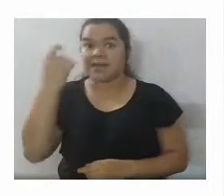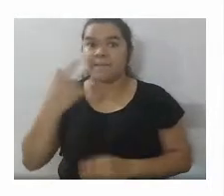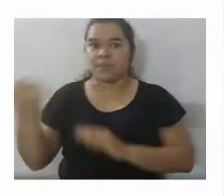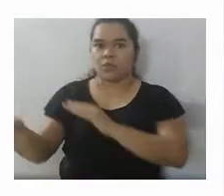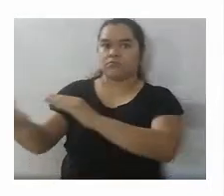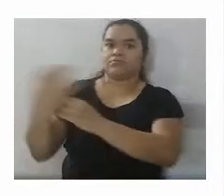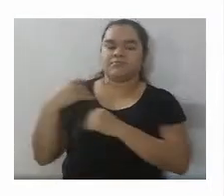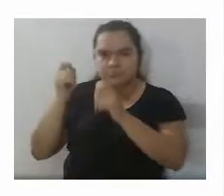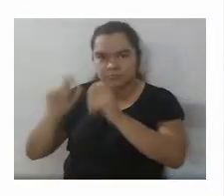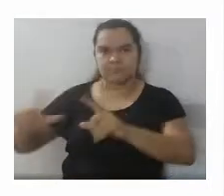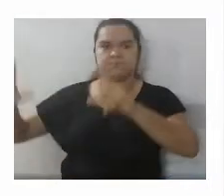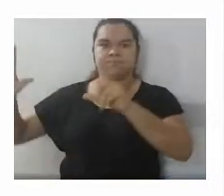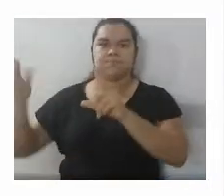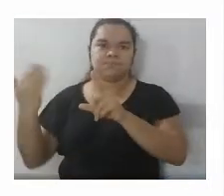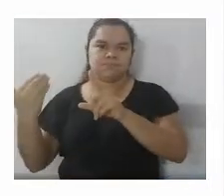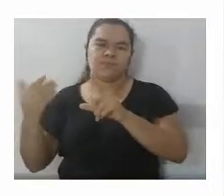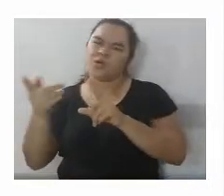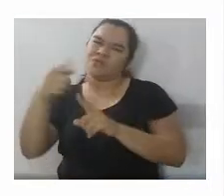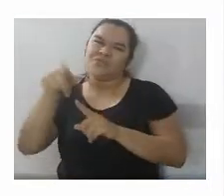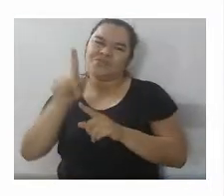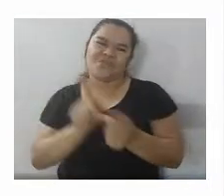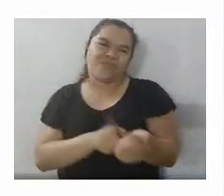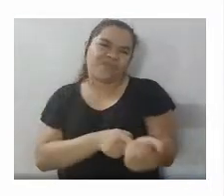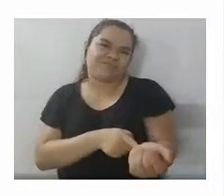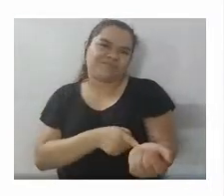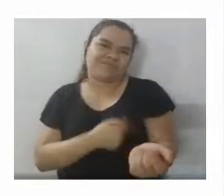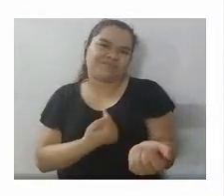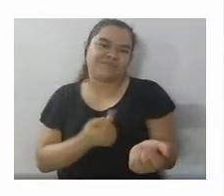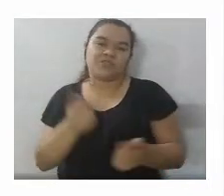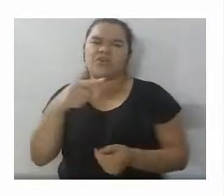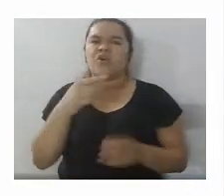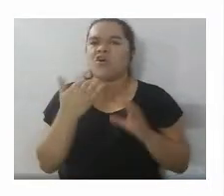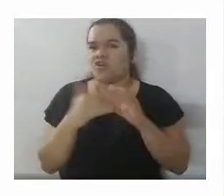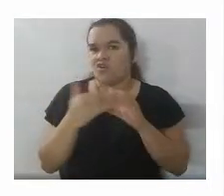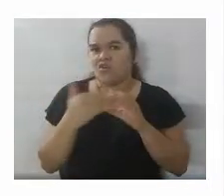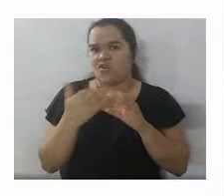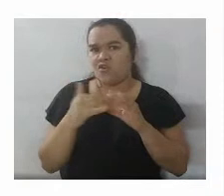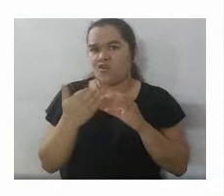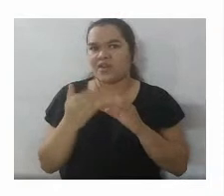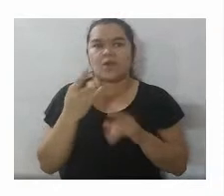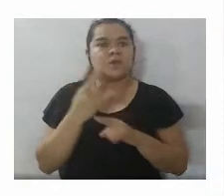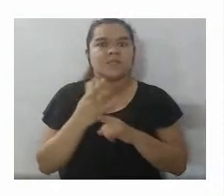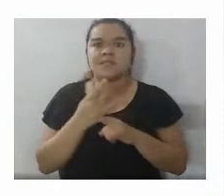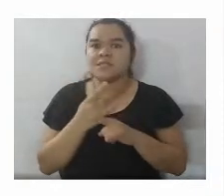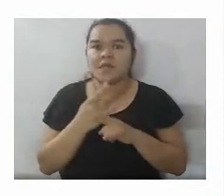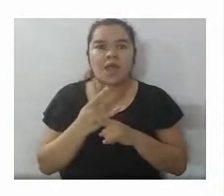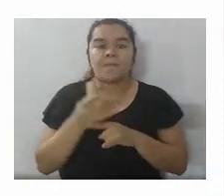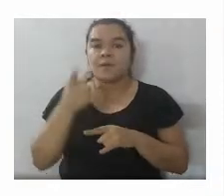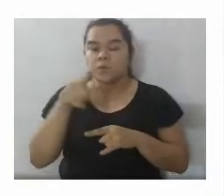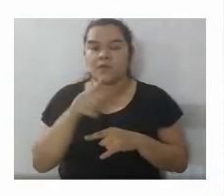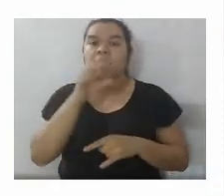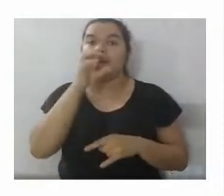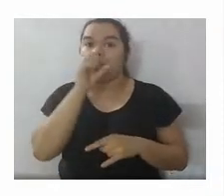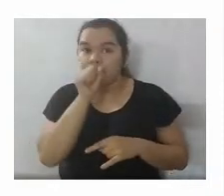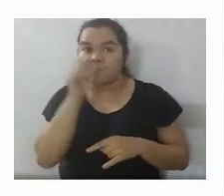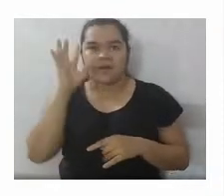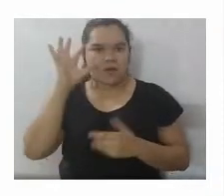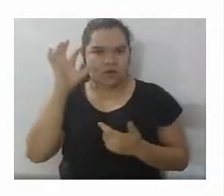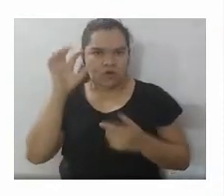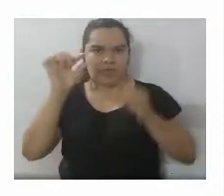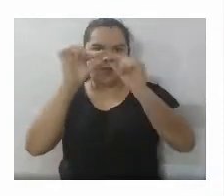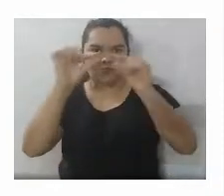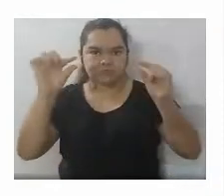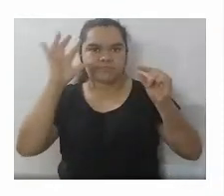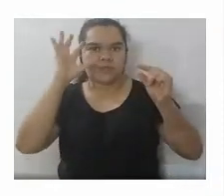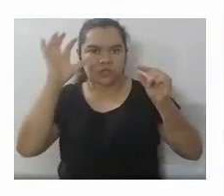creería que hoy en día ya es muy común, que todo, otra vez no, que tengan un correo electrónico recurrente, que se acuerden su clave, que se acuerden